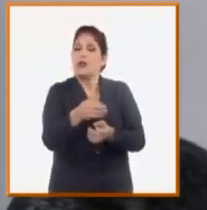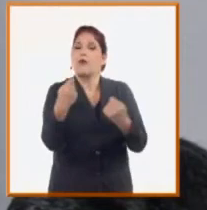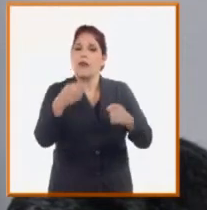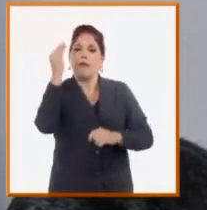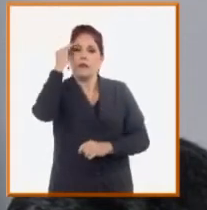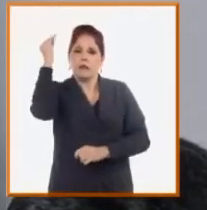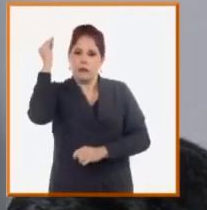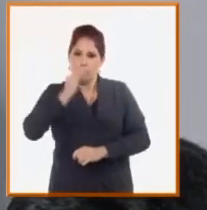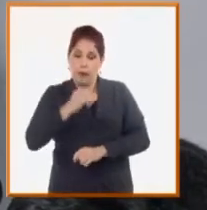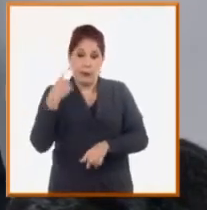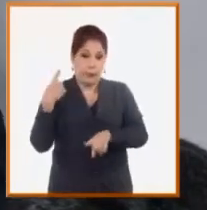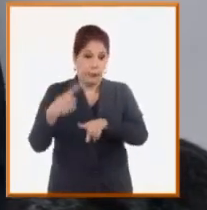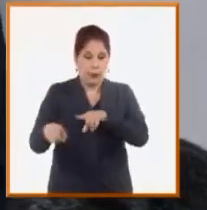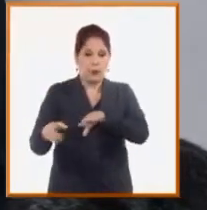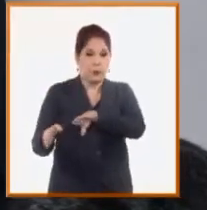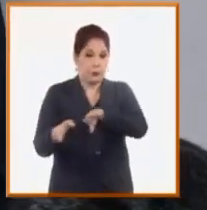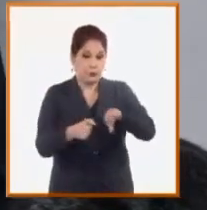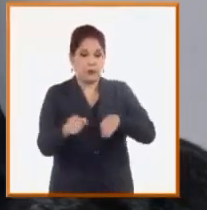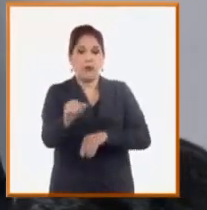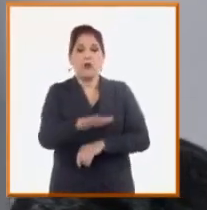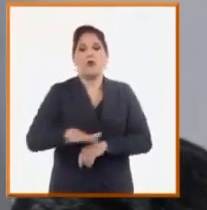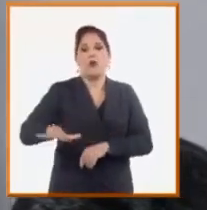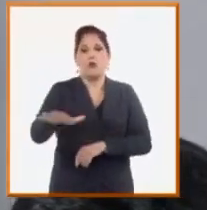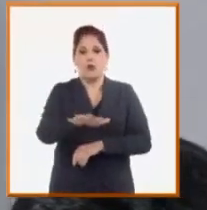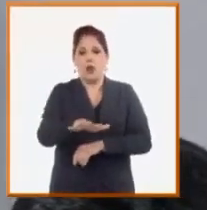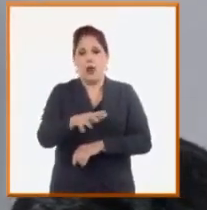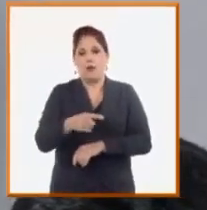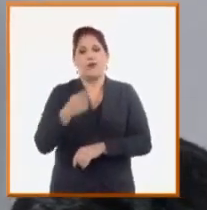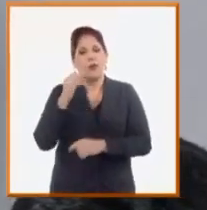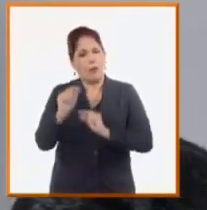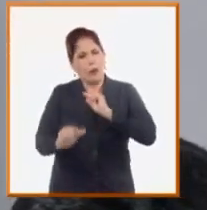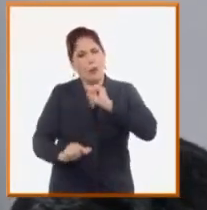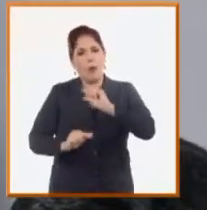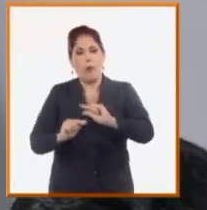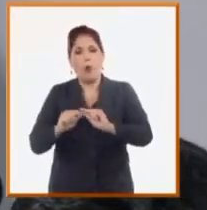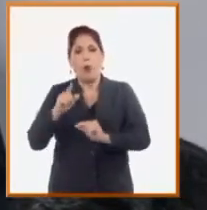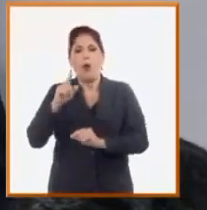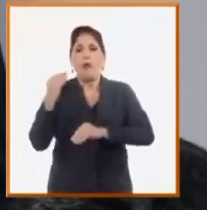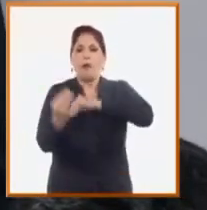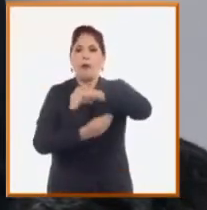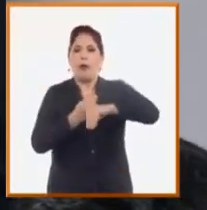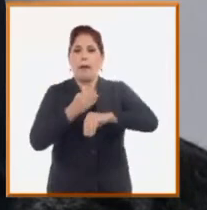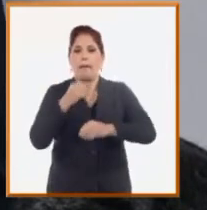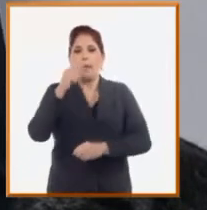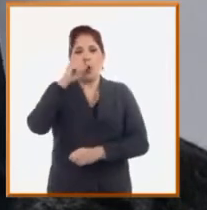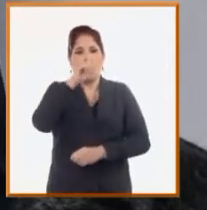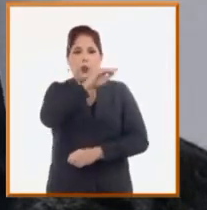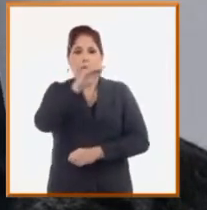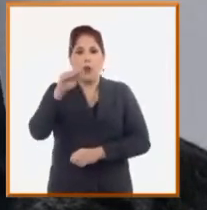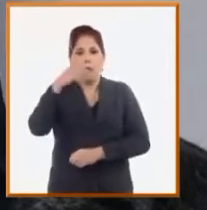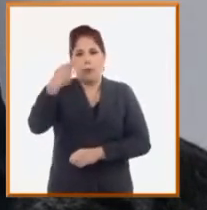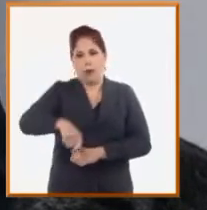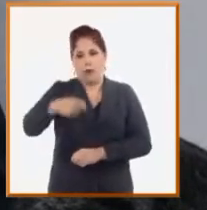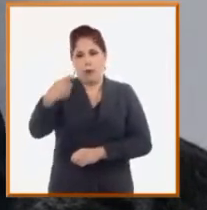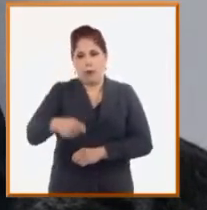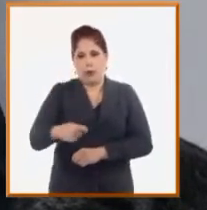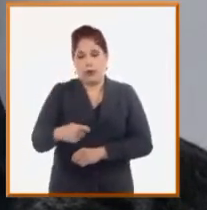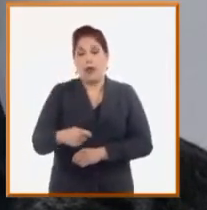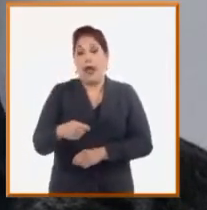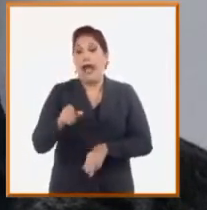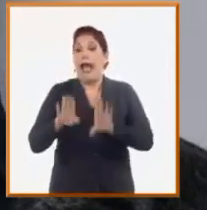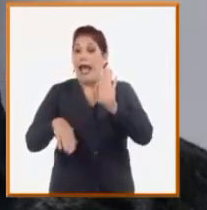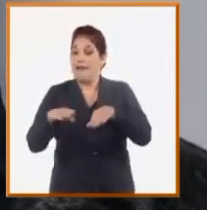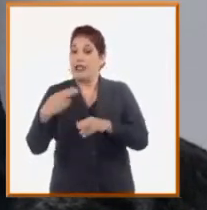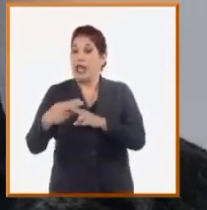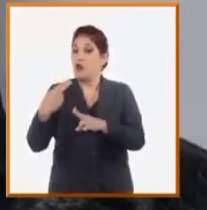realizar. Hay un tema con los objetos sociales también que se ha ido redefiniendo en las normas jurídicas, regulaciones para las denominaciones. Hay que decir que